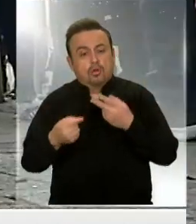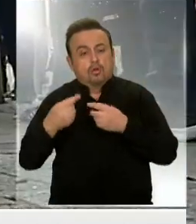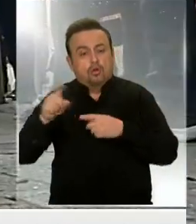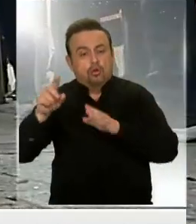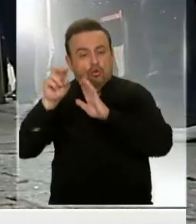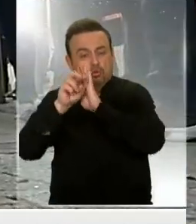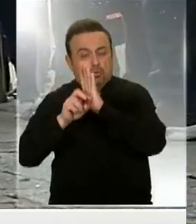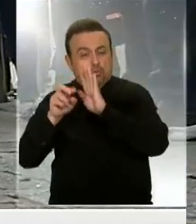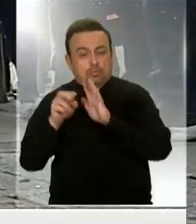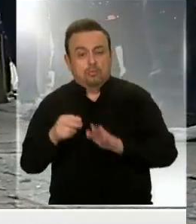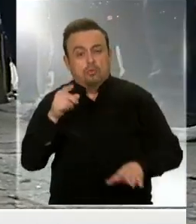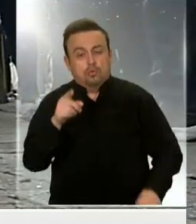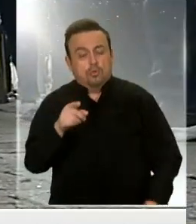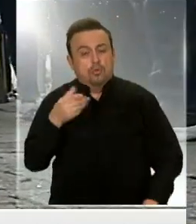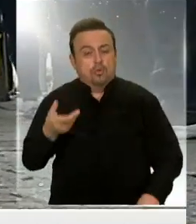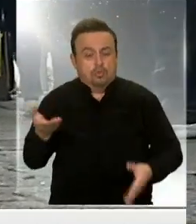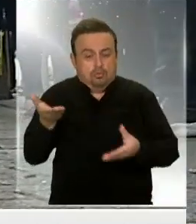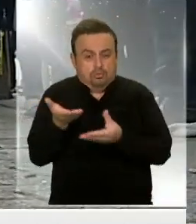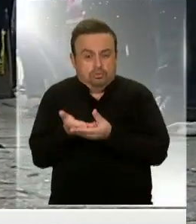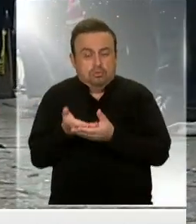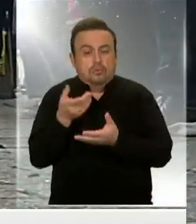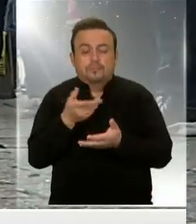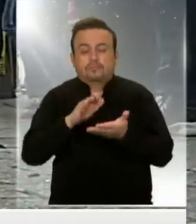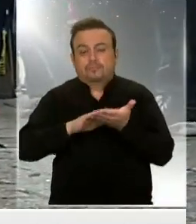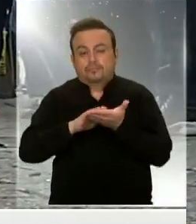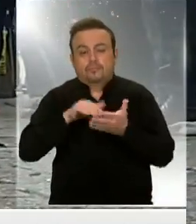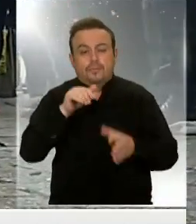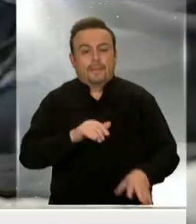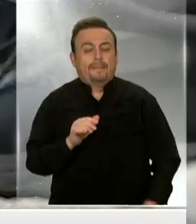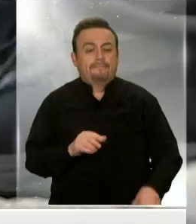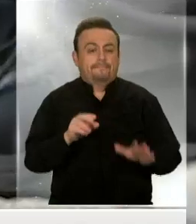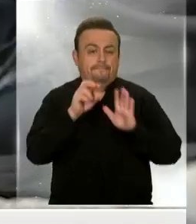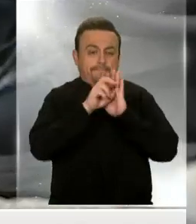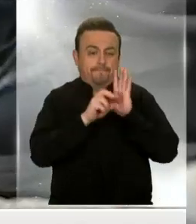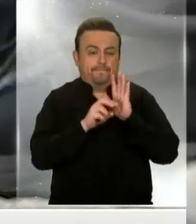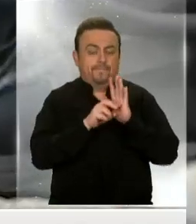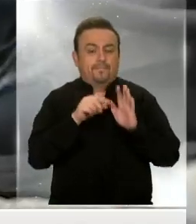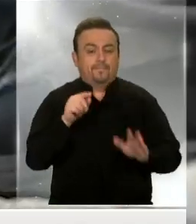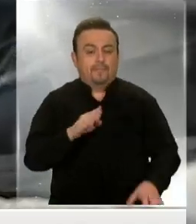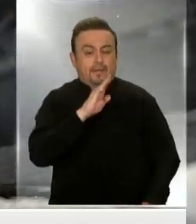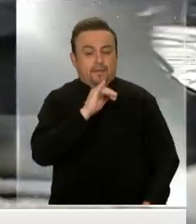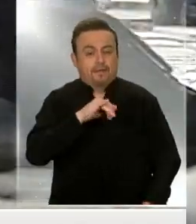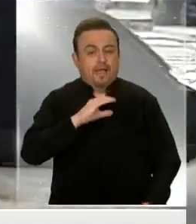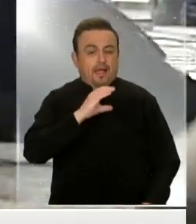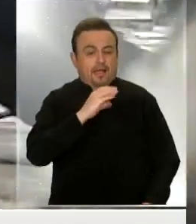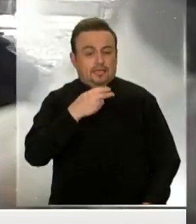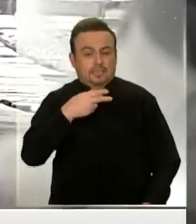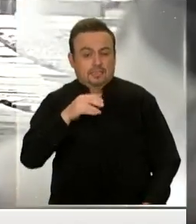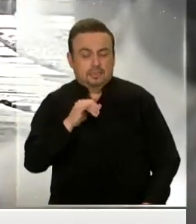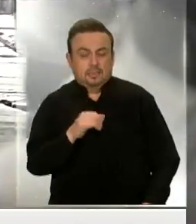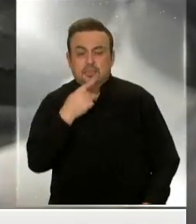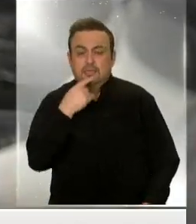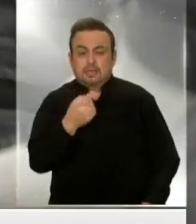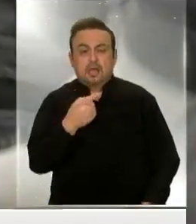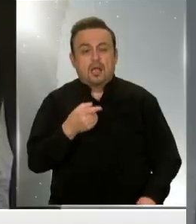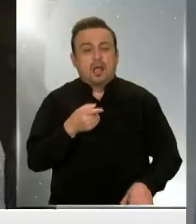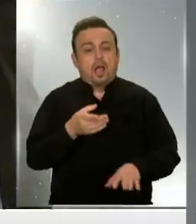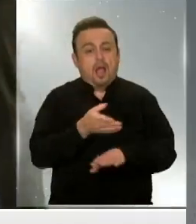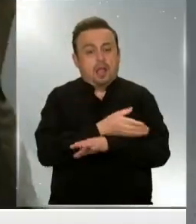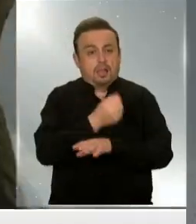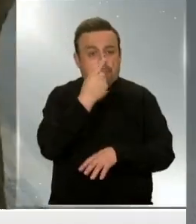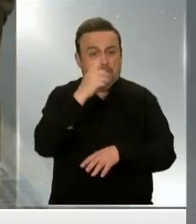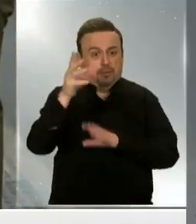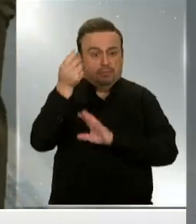otros proyectos que versan sobre esto mismo. Por ejemplo, tenemos el proyecto de Karim Bianchi, que establece algo que quedó fuera del